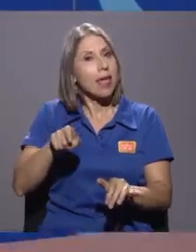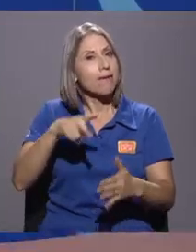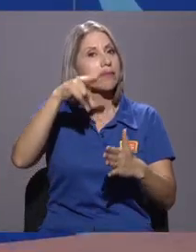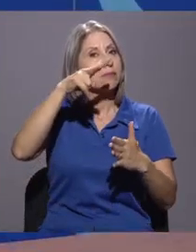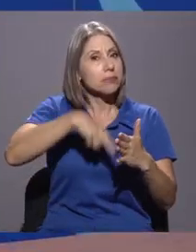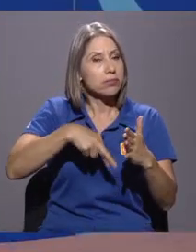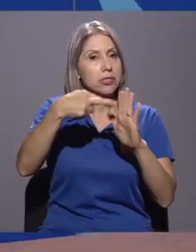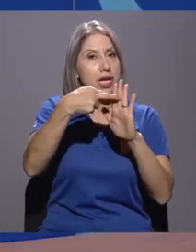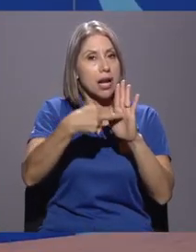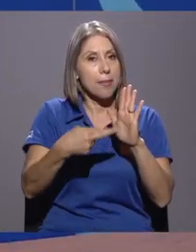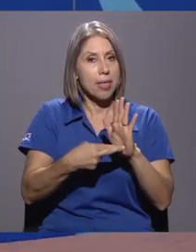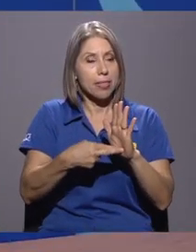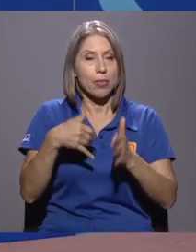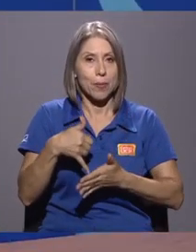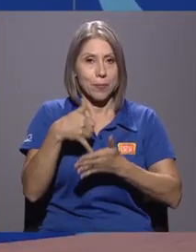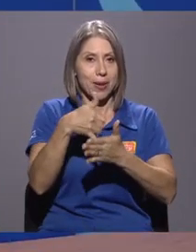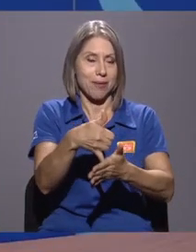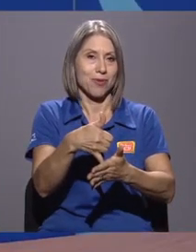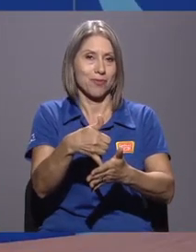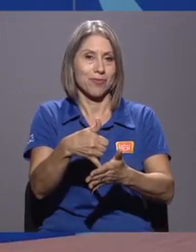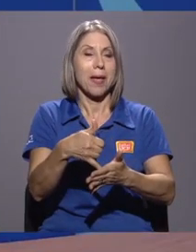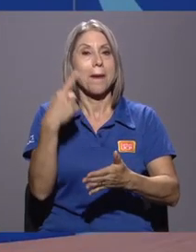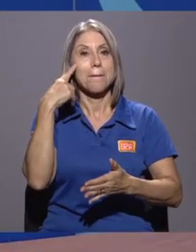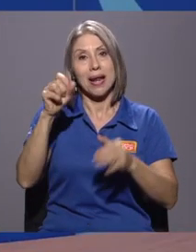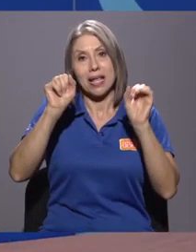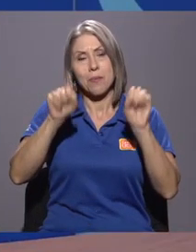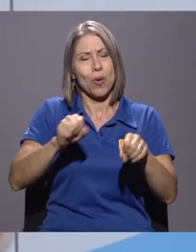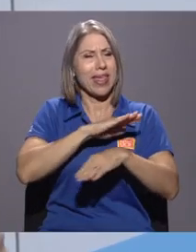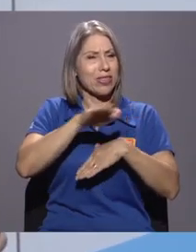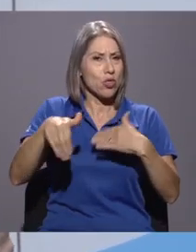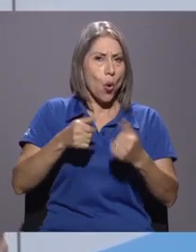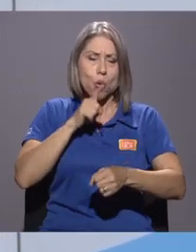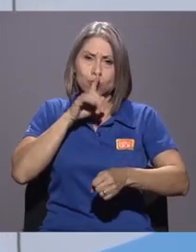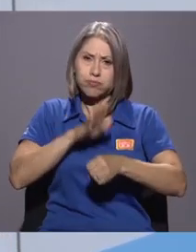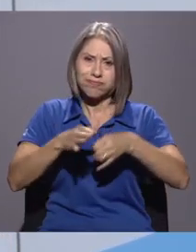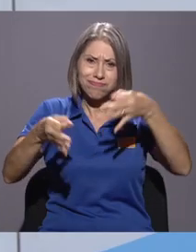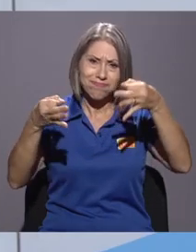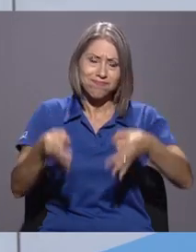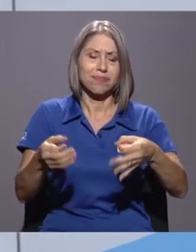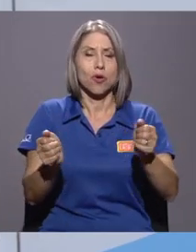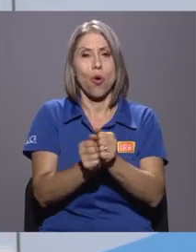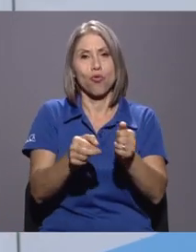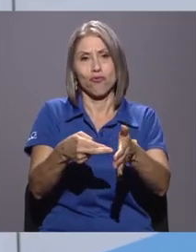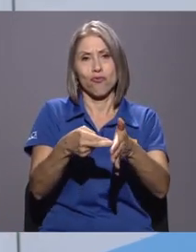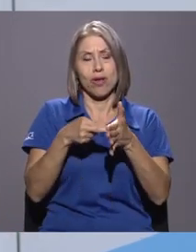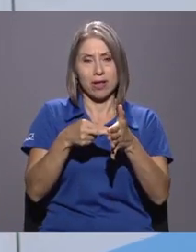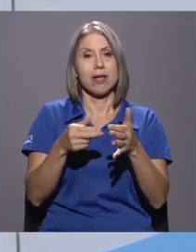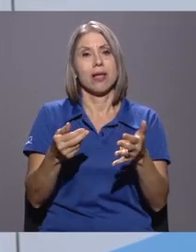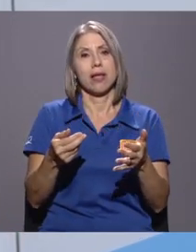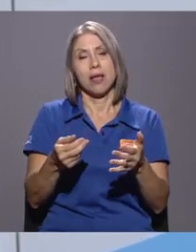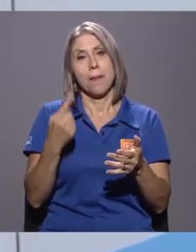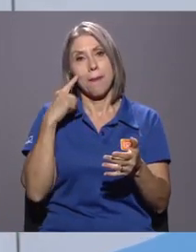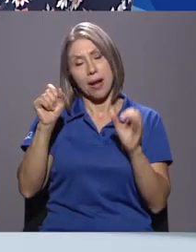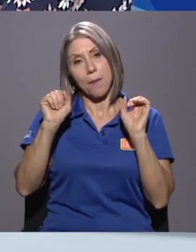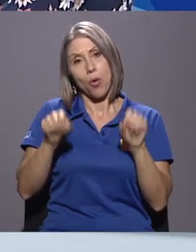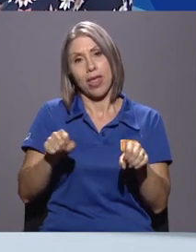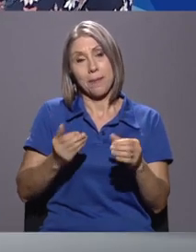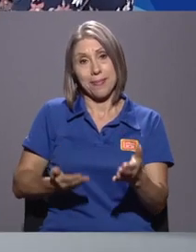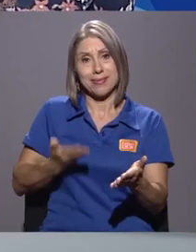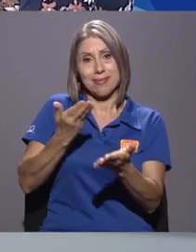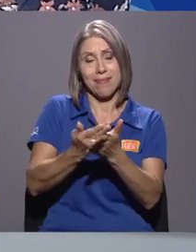del premio de calidad de vida para que puedan cumplir con todos los requisitos y requerimientos que tiene el comité como tal para poder postularse